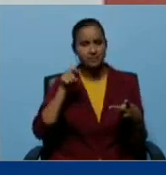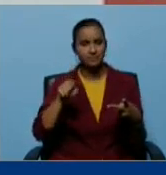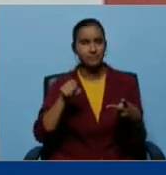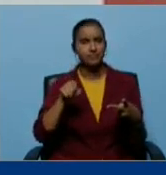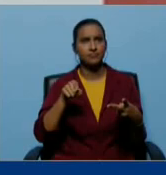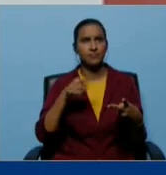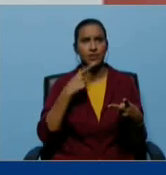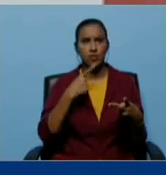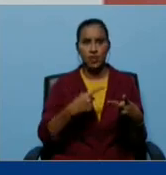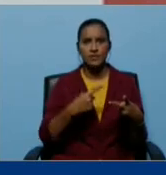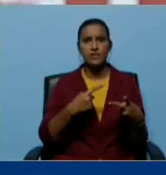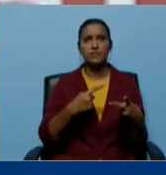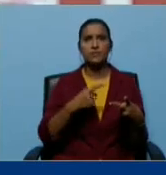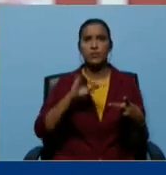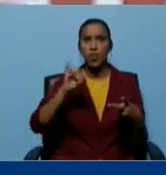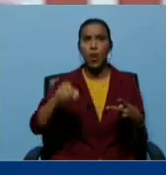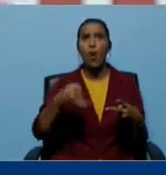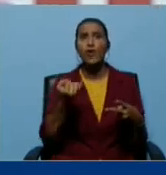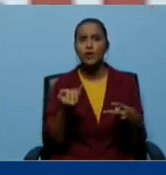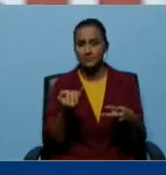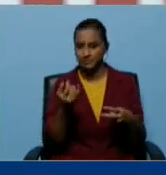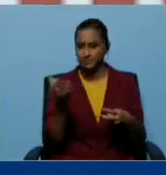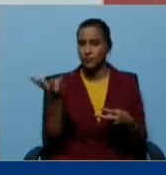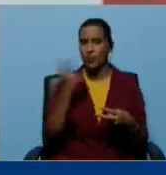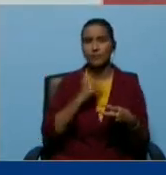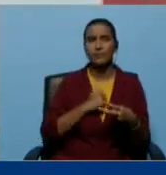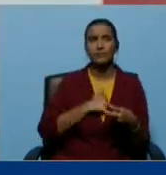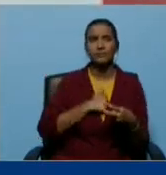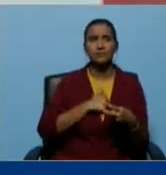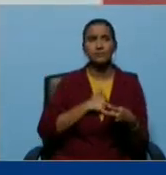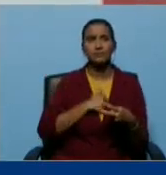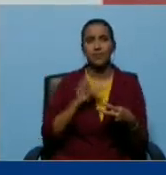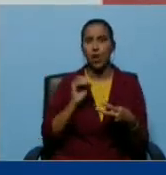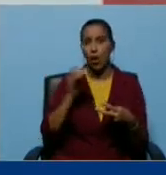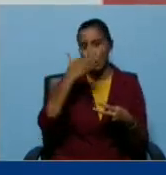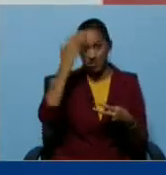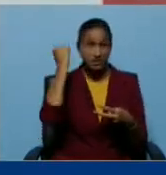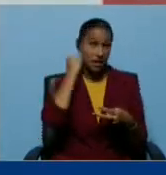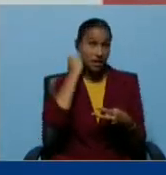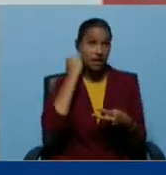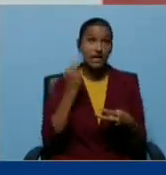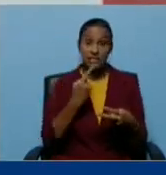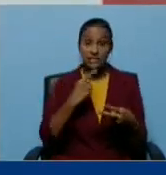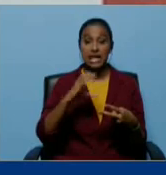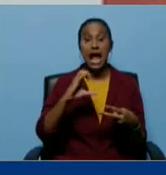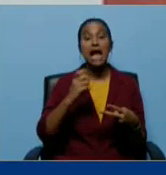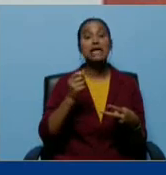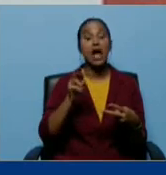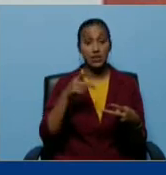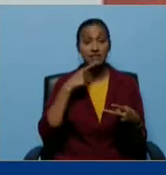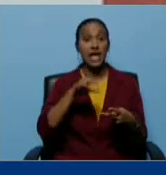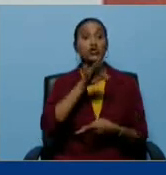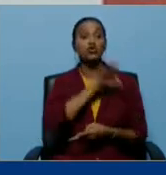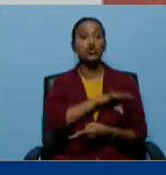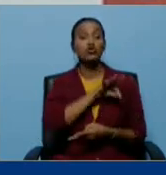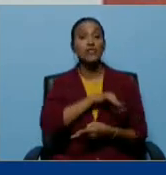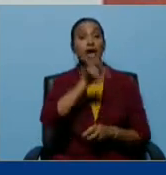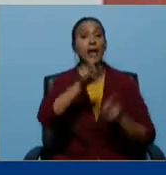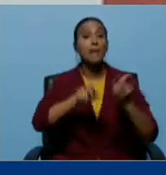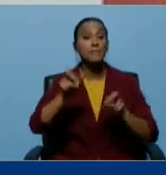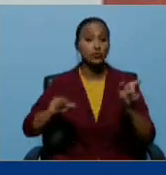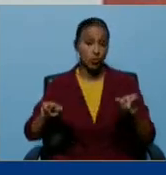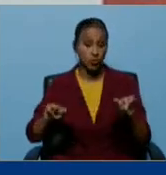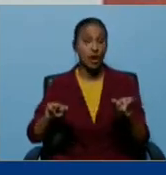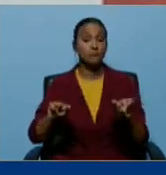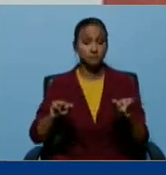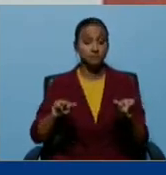Tú que eres marxista o marxólogo, o Ñañez, Carlos Marx hablaba de la sociedad civil también.